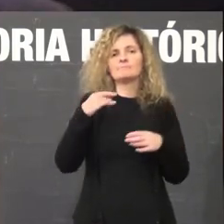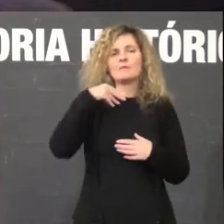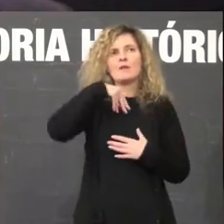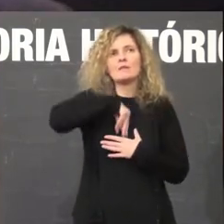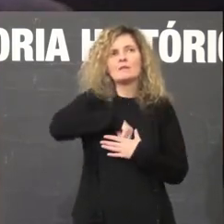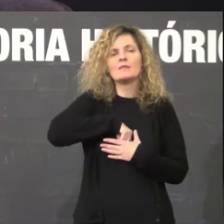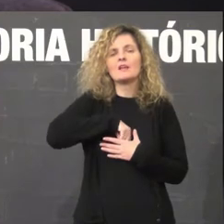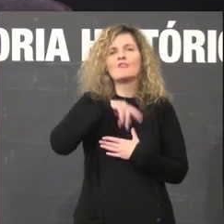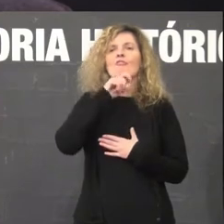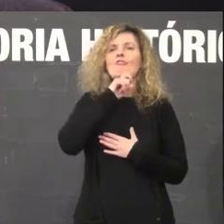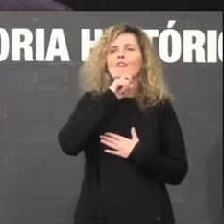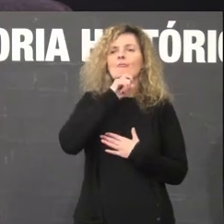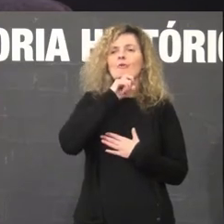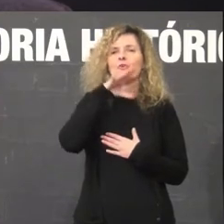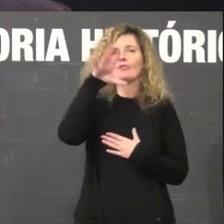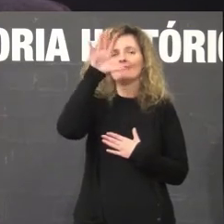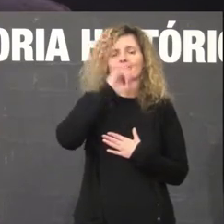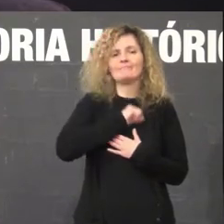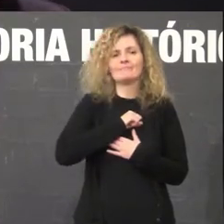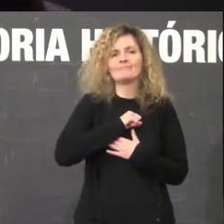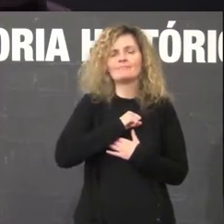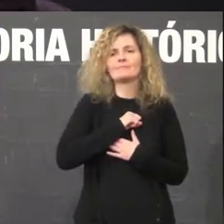interiorizado.